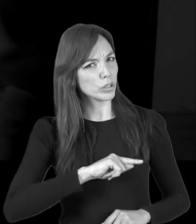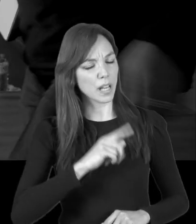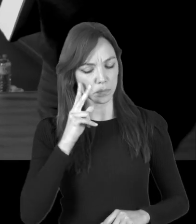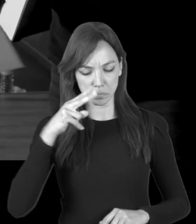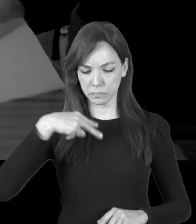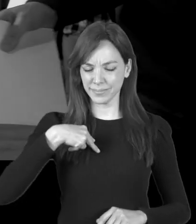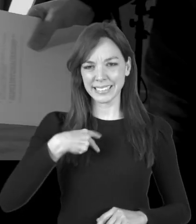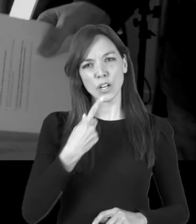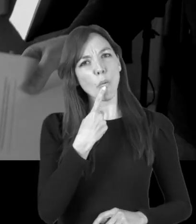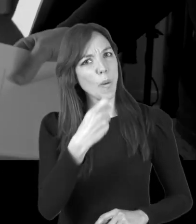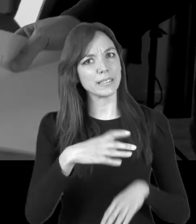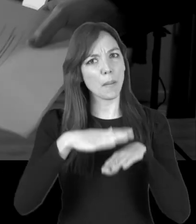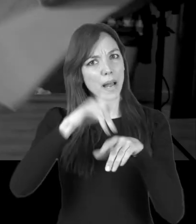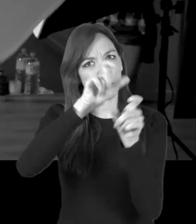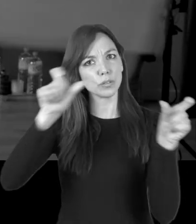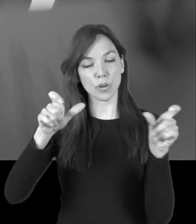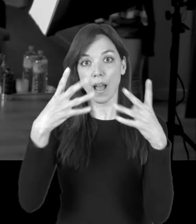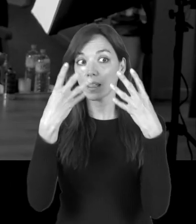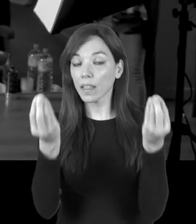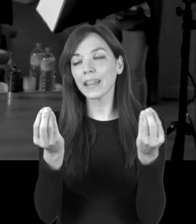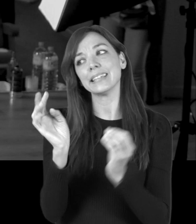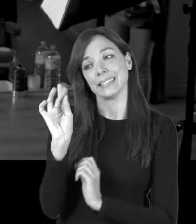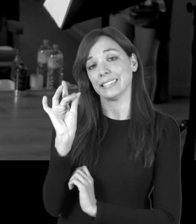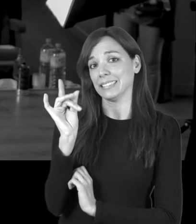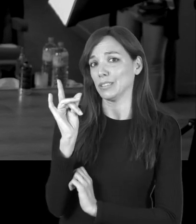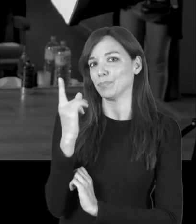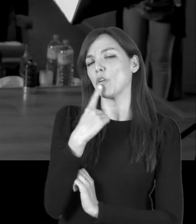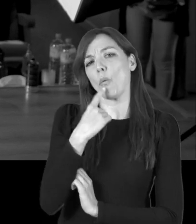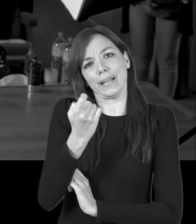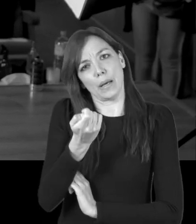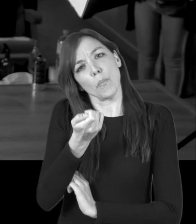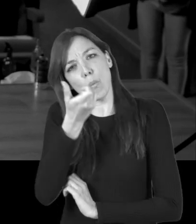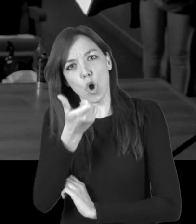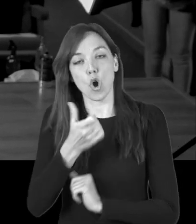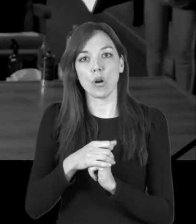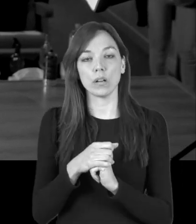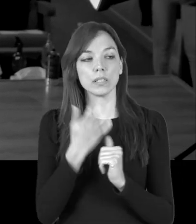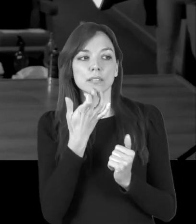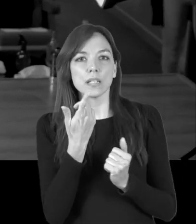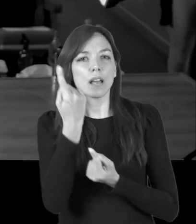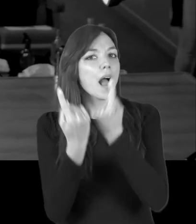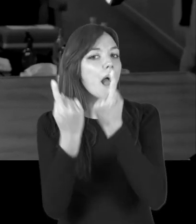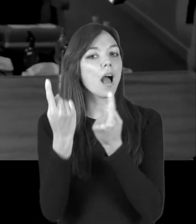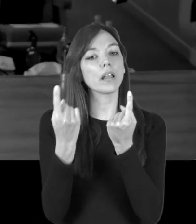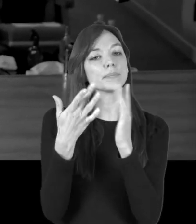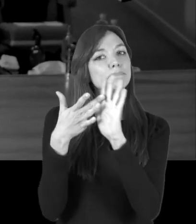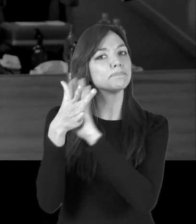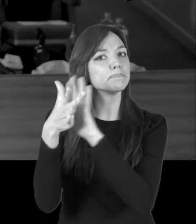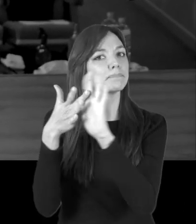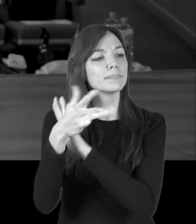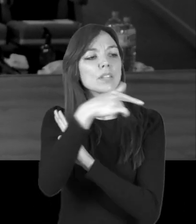notas como que te cuesta más que te entiendan? Sí, me cuesta un poquito más. ¿Y cuando alguien hay al lado que les